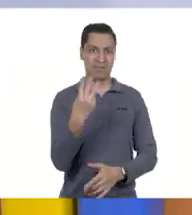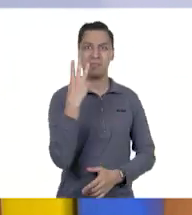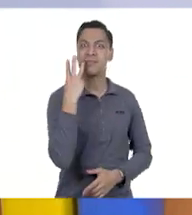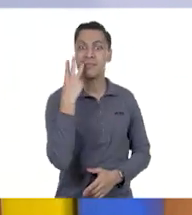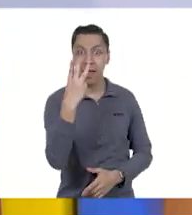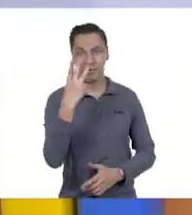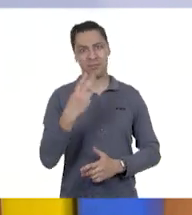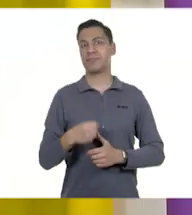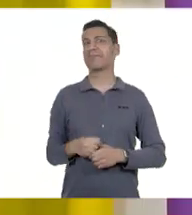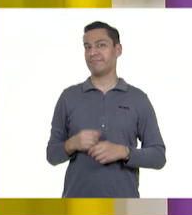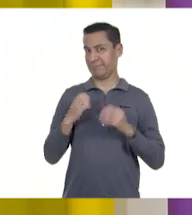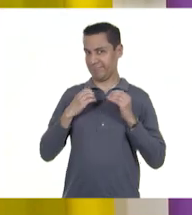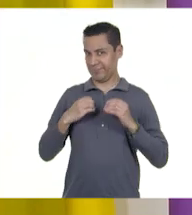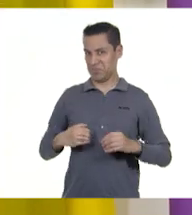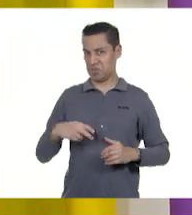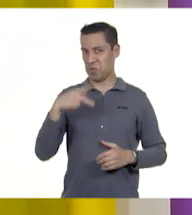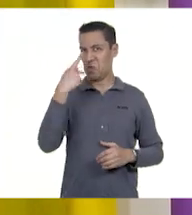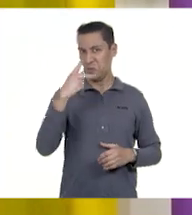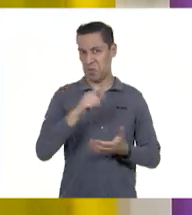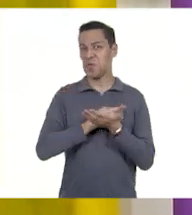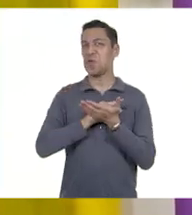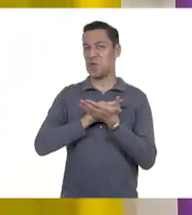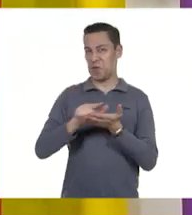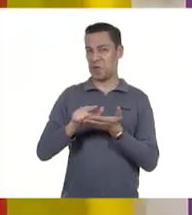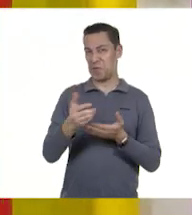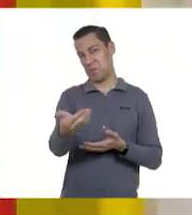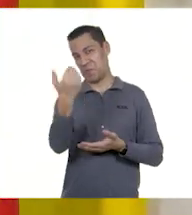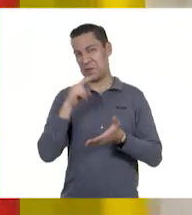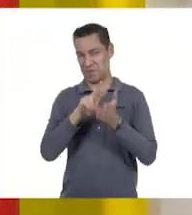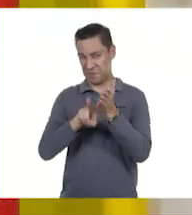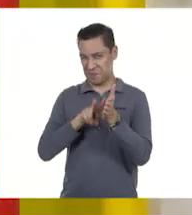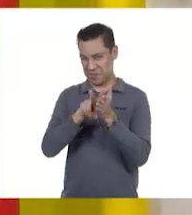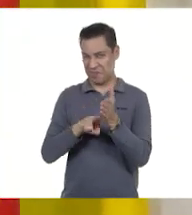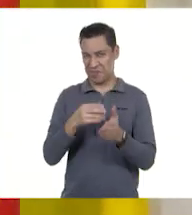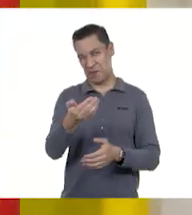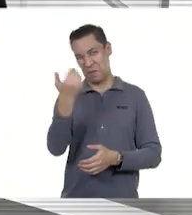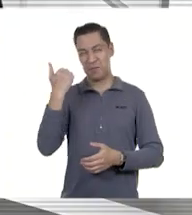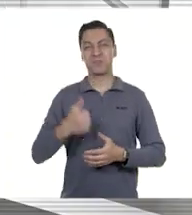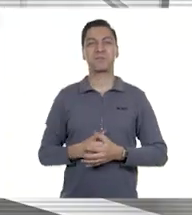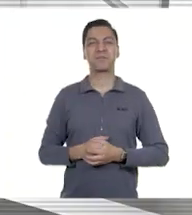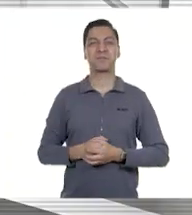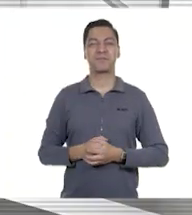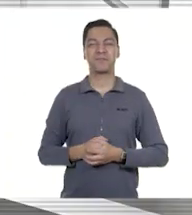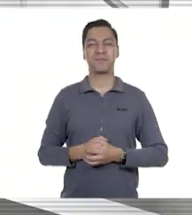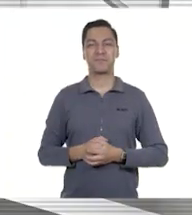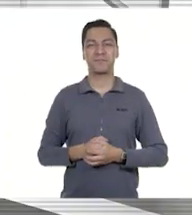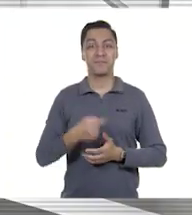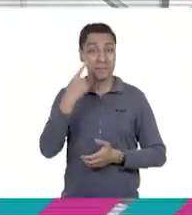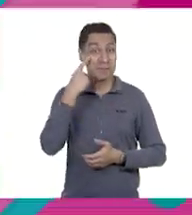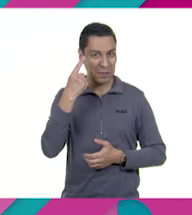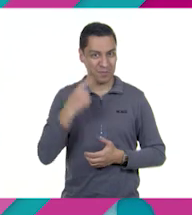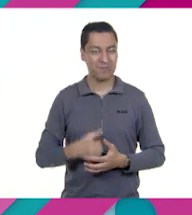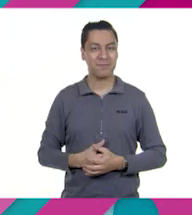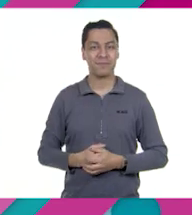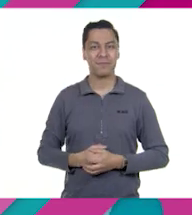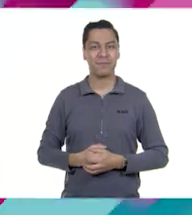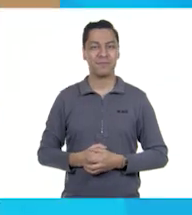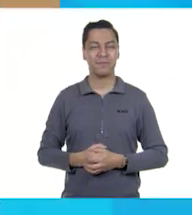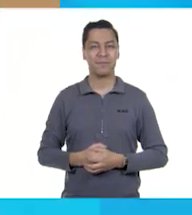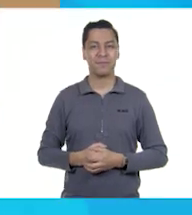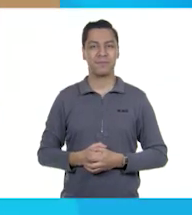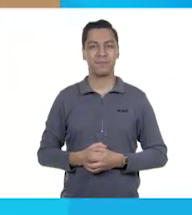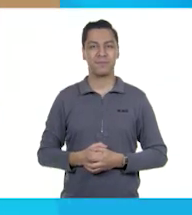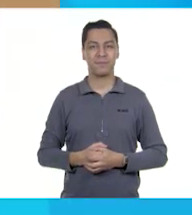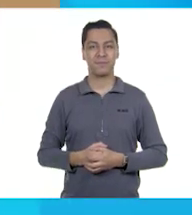cuerpo. ¿Nos acompañan a ver un video? Ah, ¿tenemos video también de eso? Vamos a verlo claro entonces. Que sí. Vamos a ver ese video.